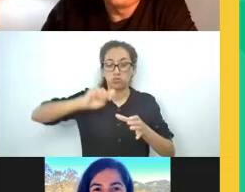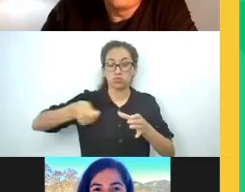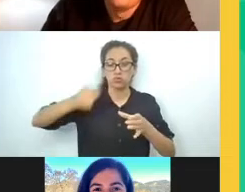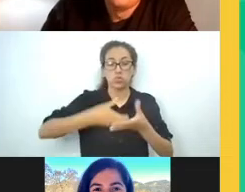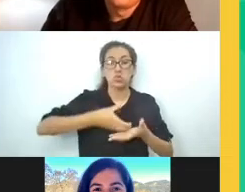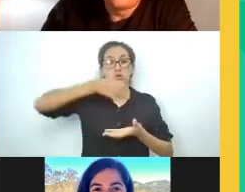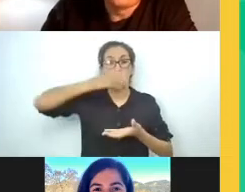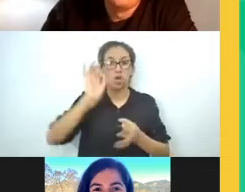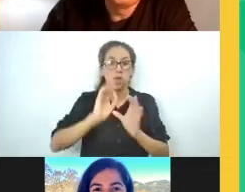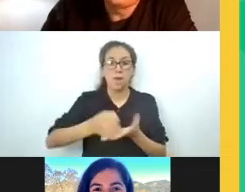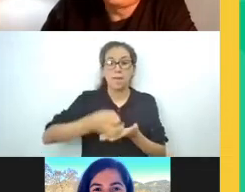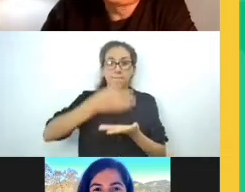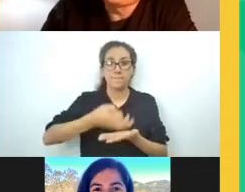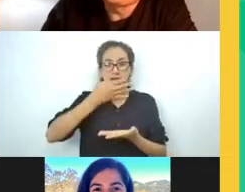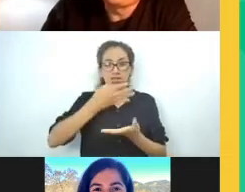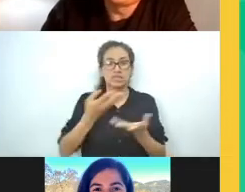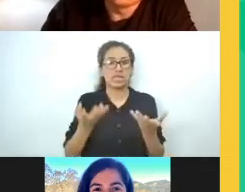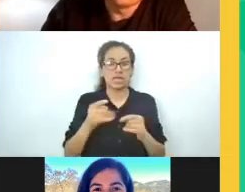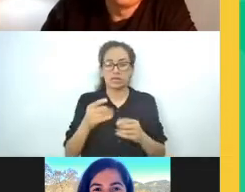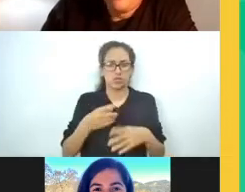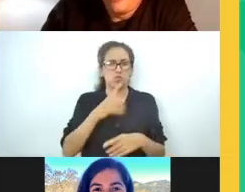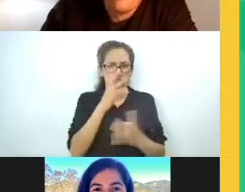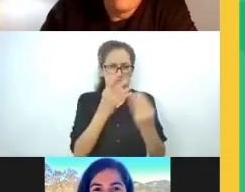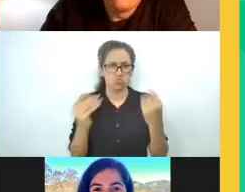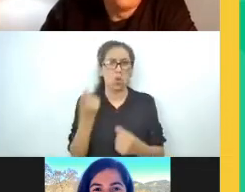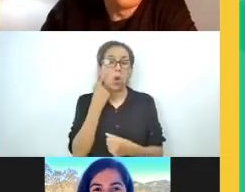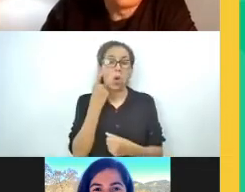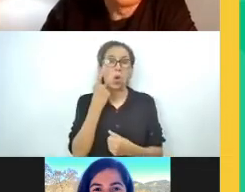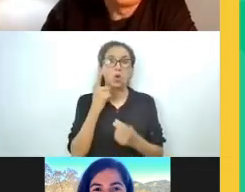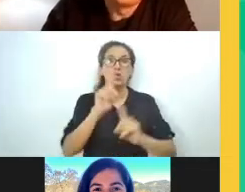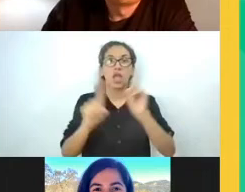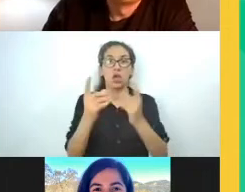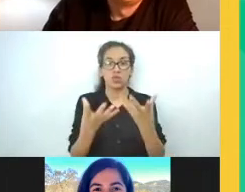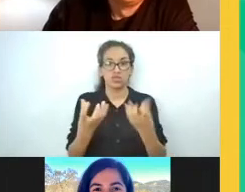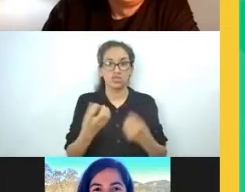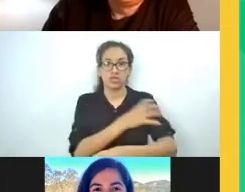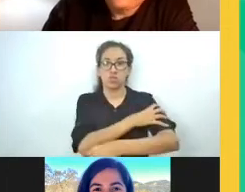este tipo tan común en gente que quiere sacar músculo en forma rápida.